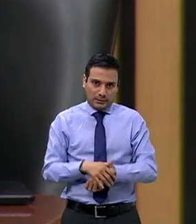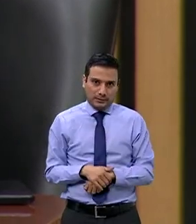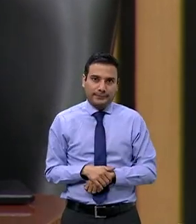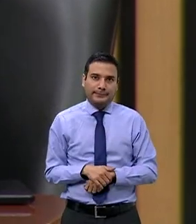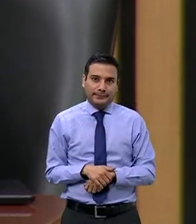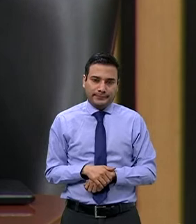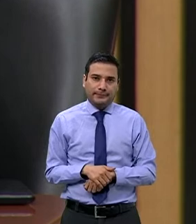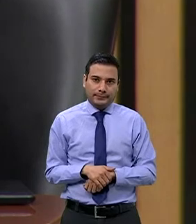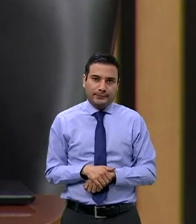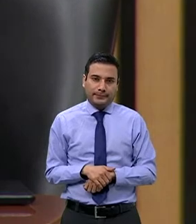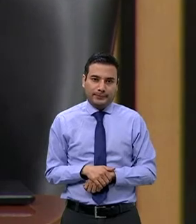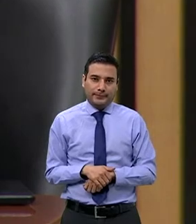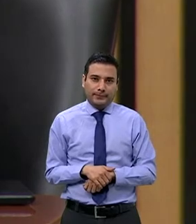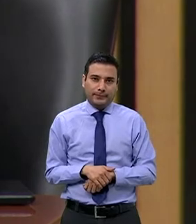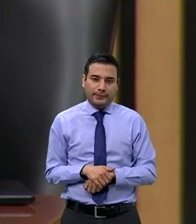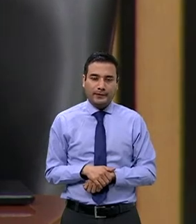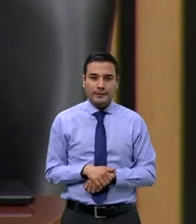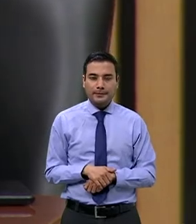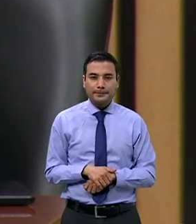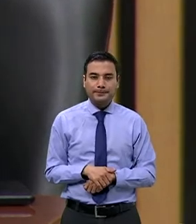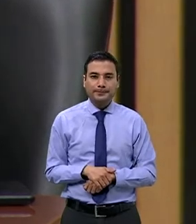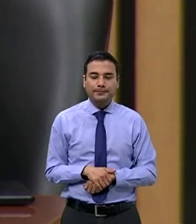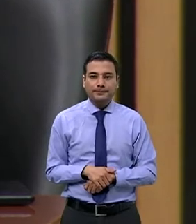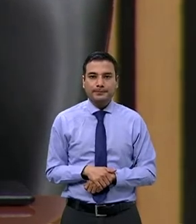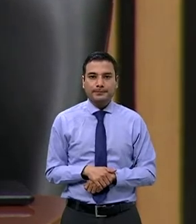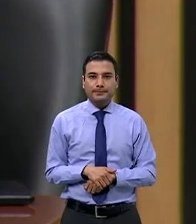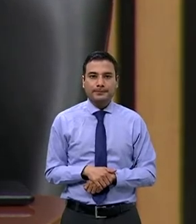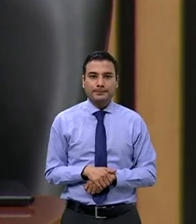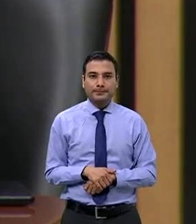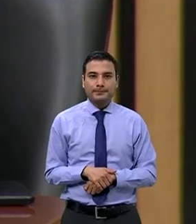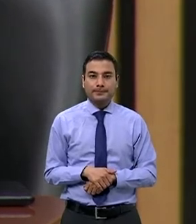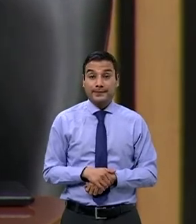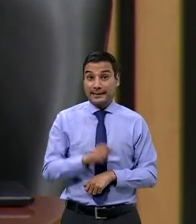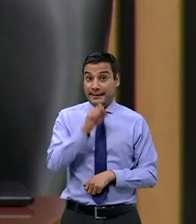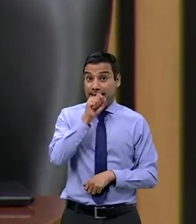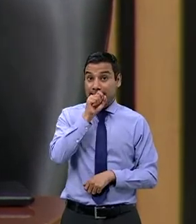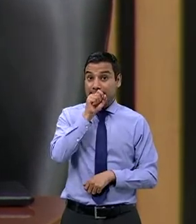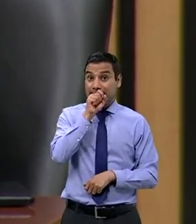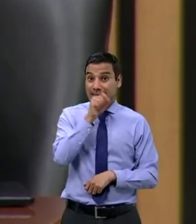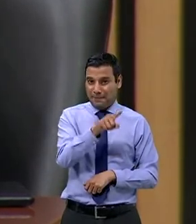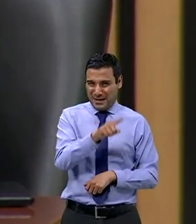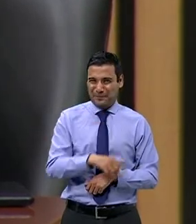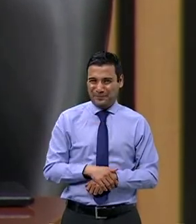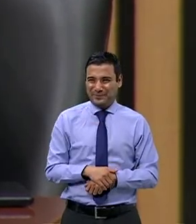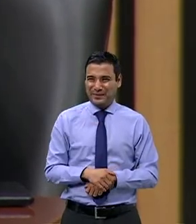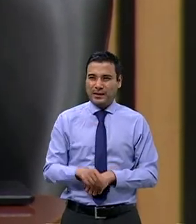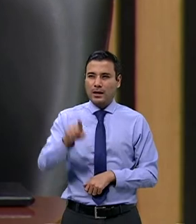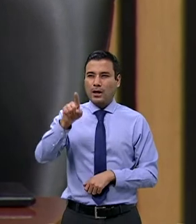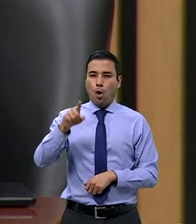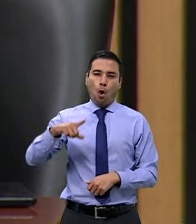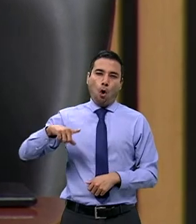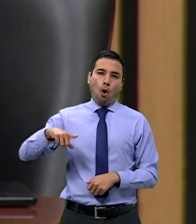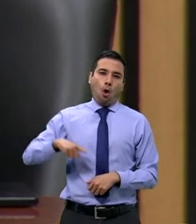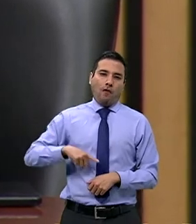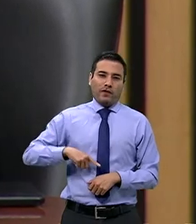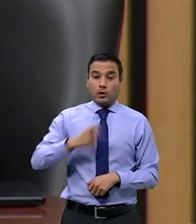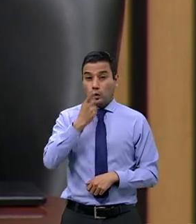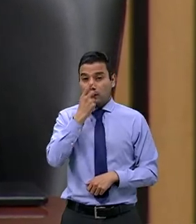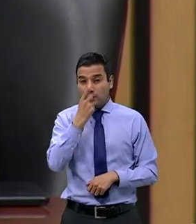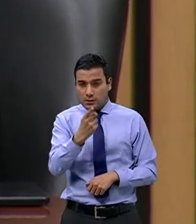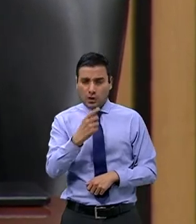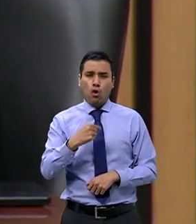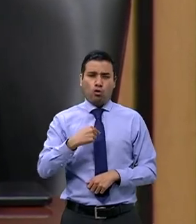también reafirmamos este falso discurso de la austeridad que se tiene en méxico